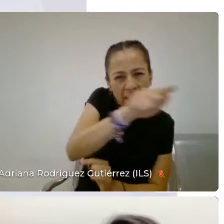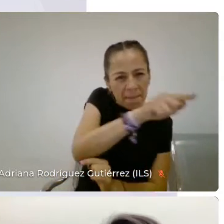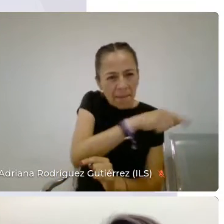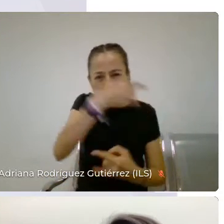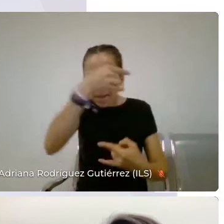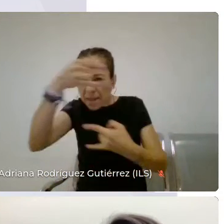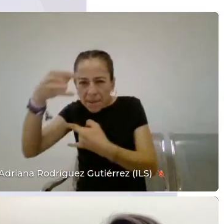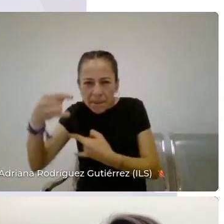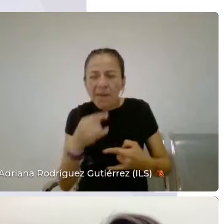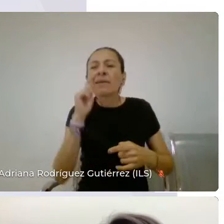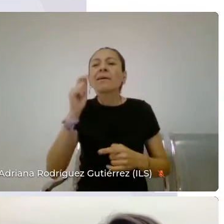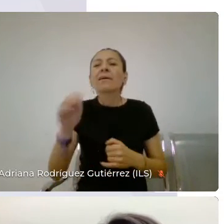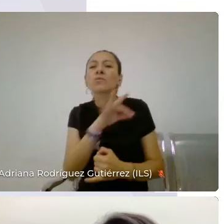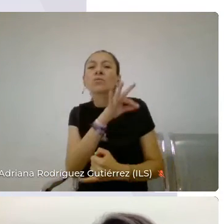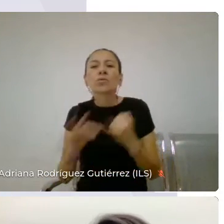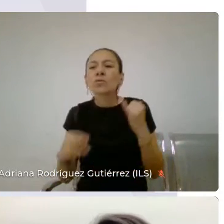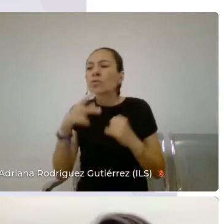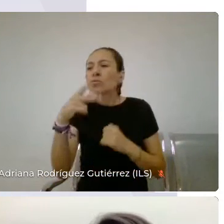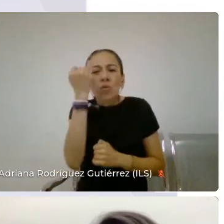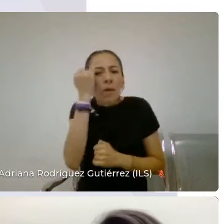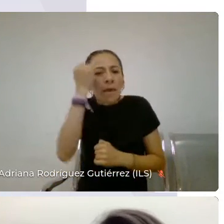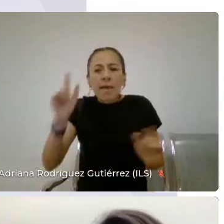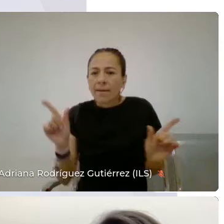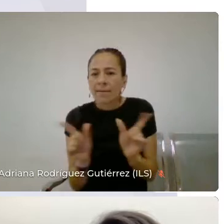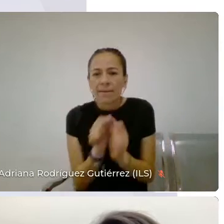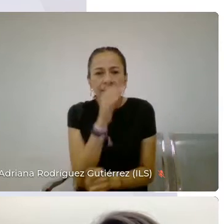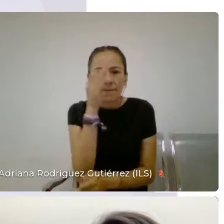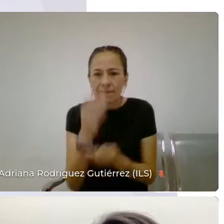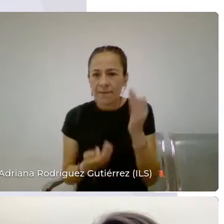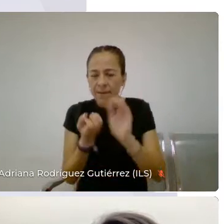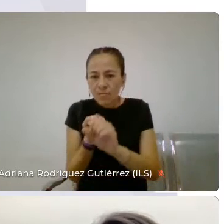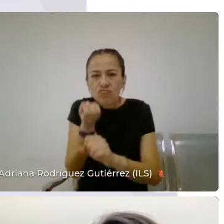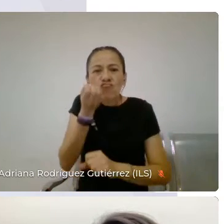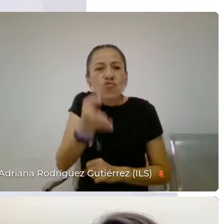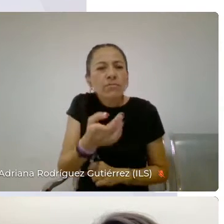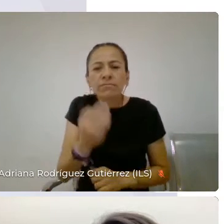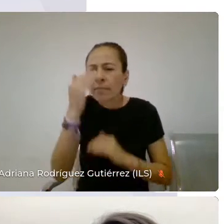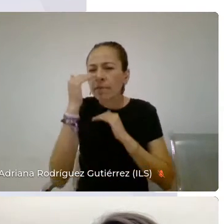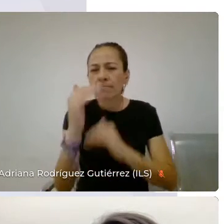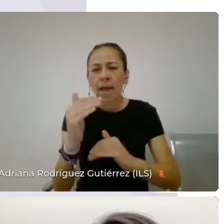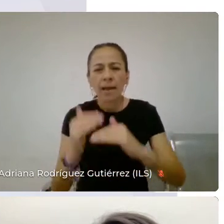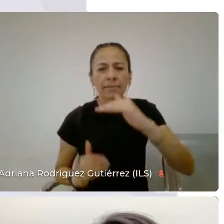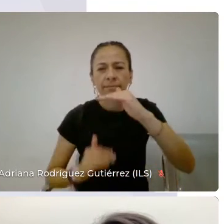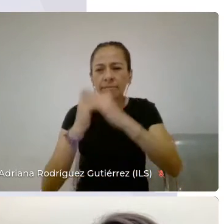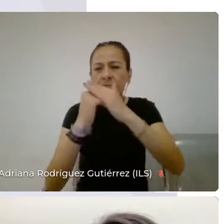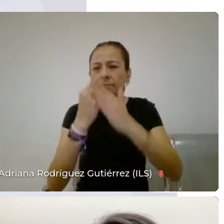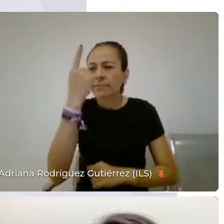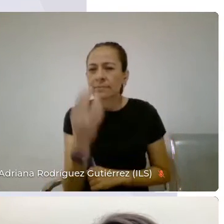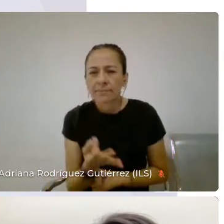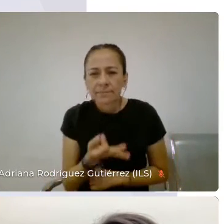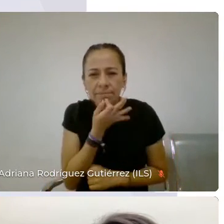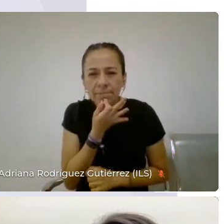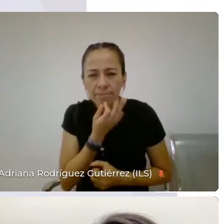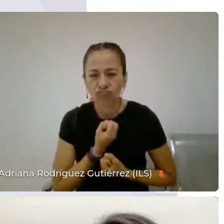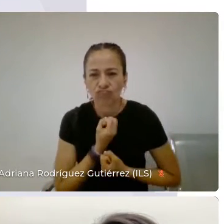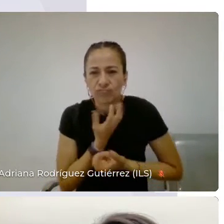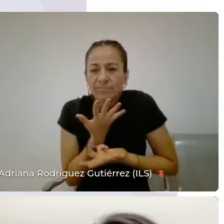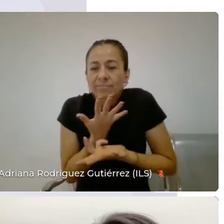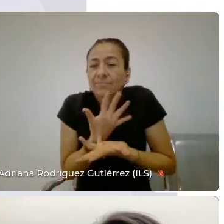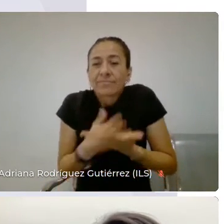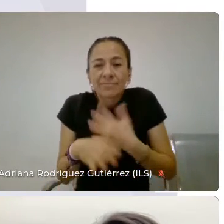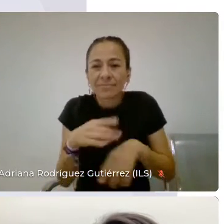pedimos a nuestros y nuestras panelistas que en un minuto nos digan un mensaje con el que quieran que nos vayamos.